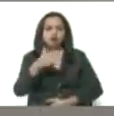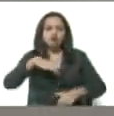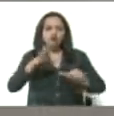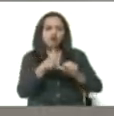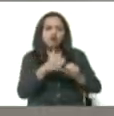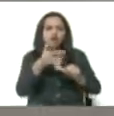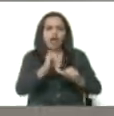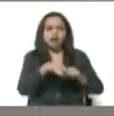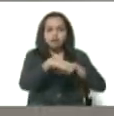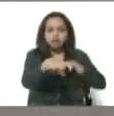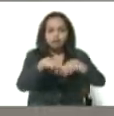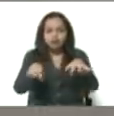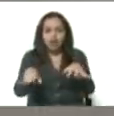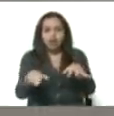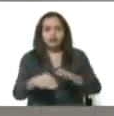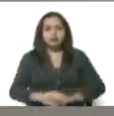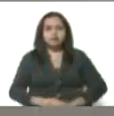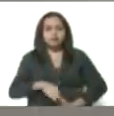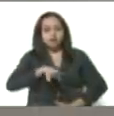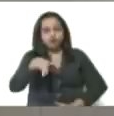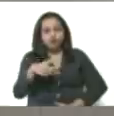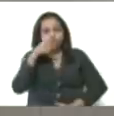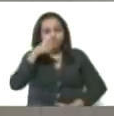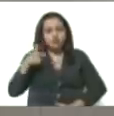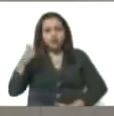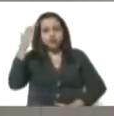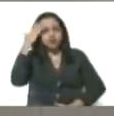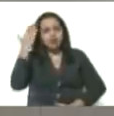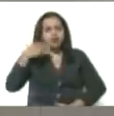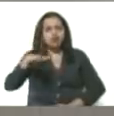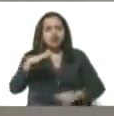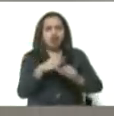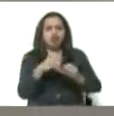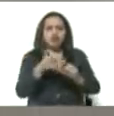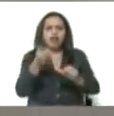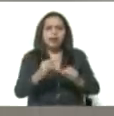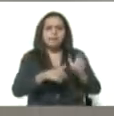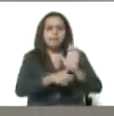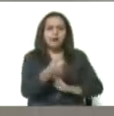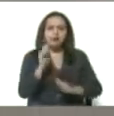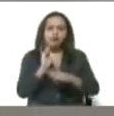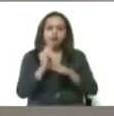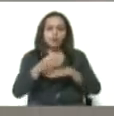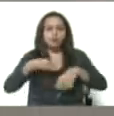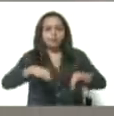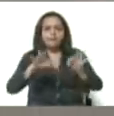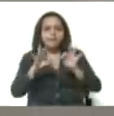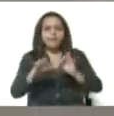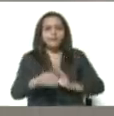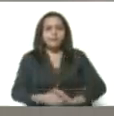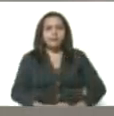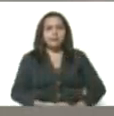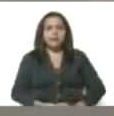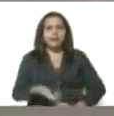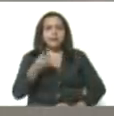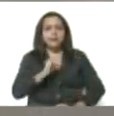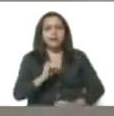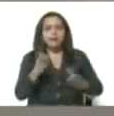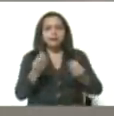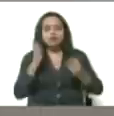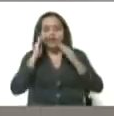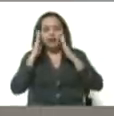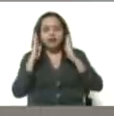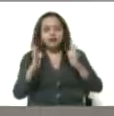están distribuidos para que nuestro pueblo sepa dónde adoptar medidas extraordinarias, deba tener muchísima